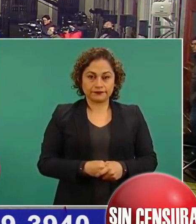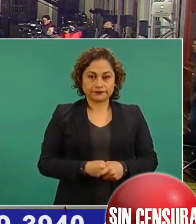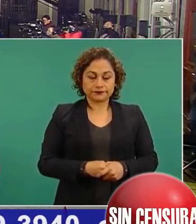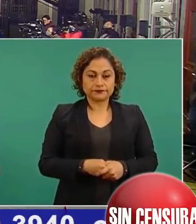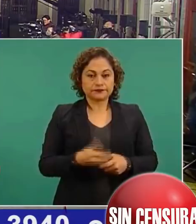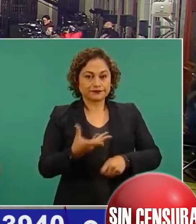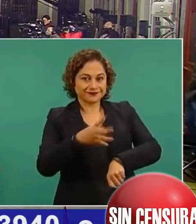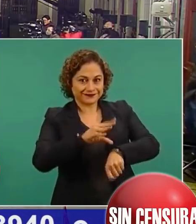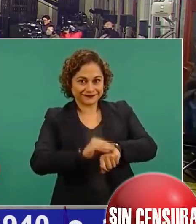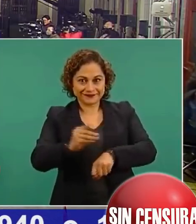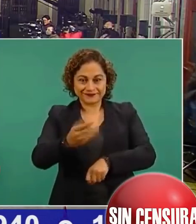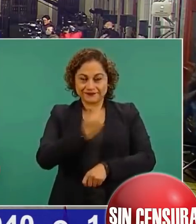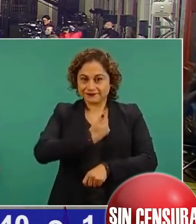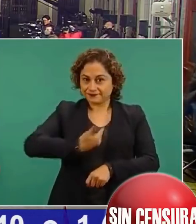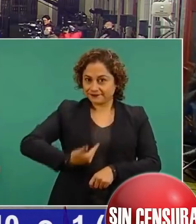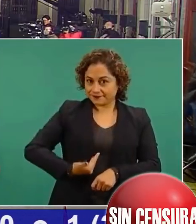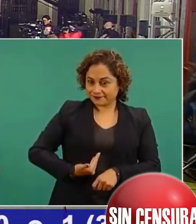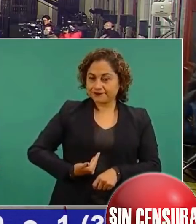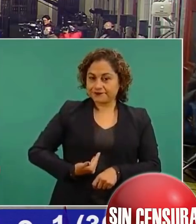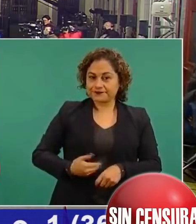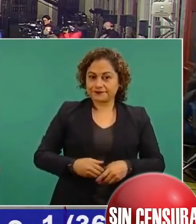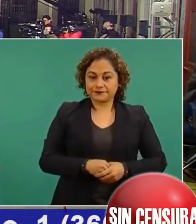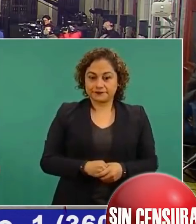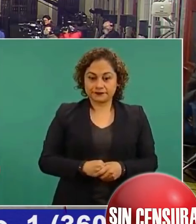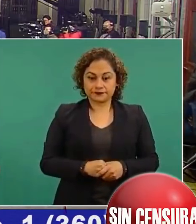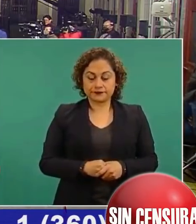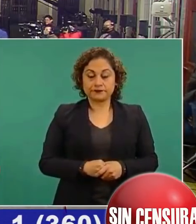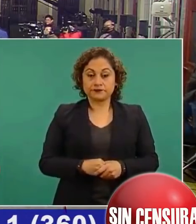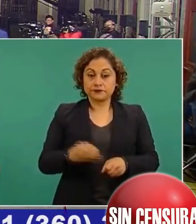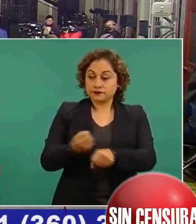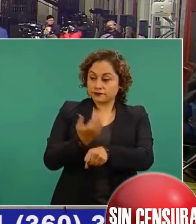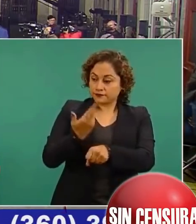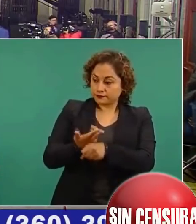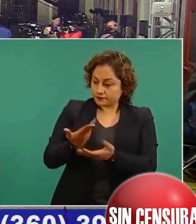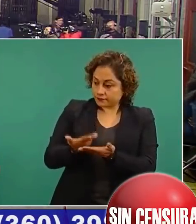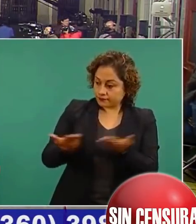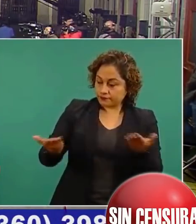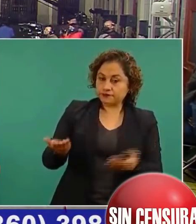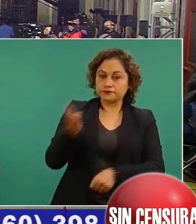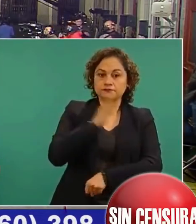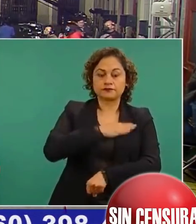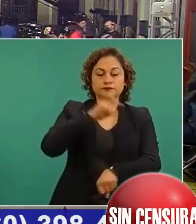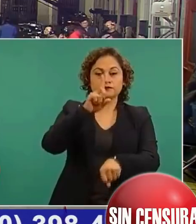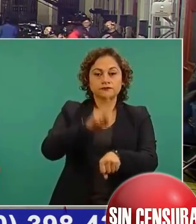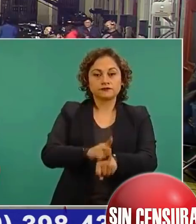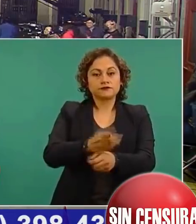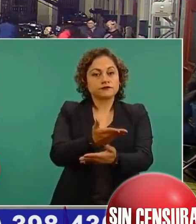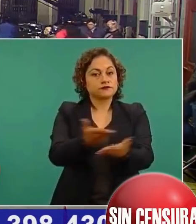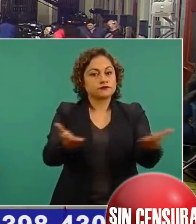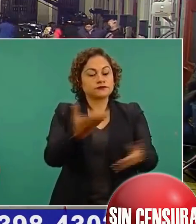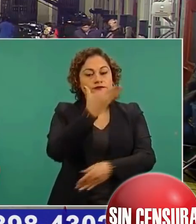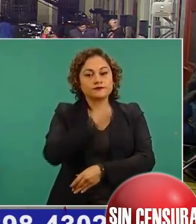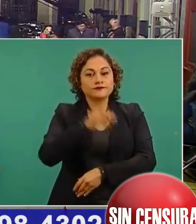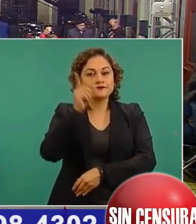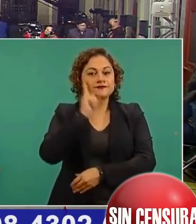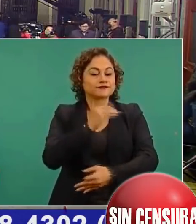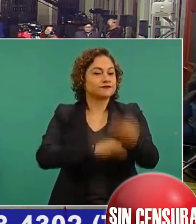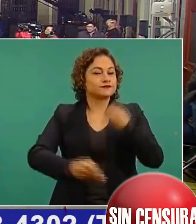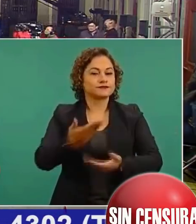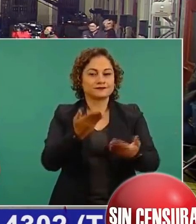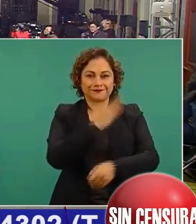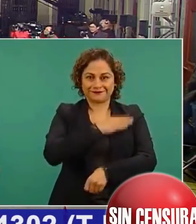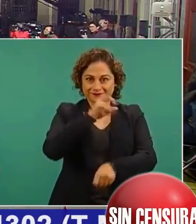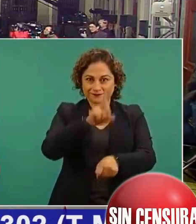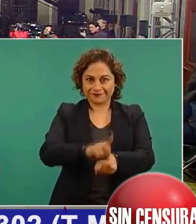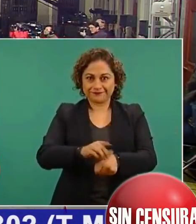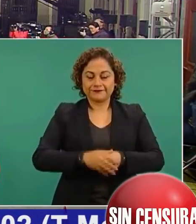Con gusto, presidente, con su permiso. Secretarios, muy buenos días. Muy buenos días tengan todas y todos ustedes. Informamos